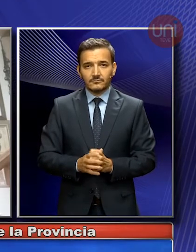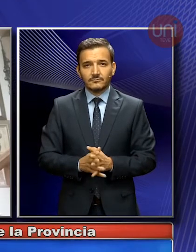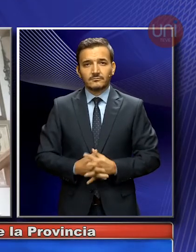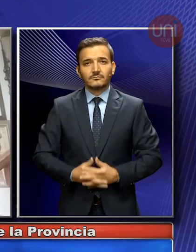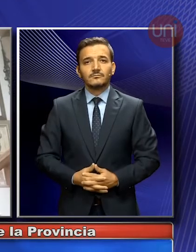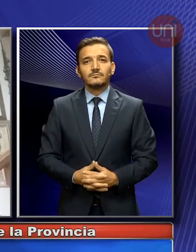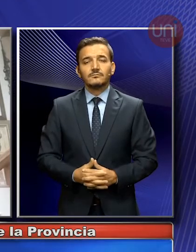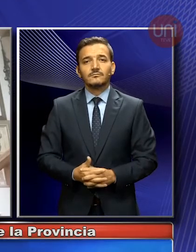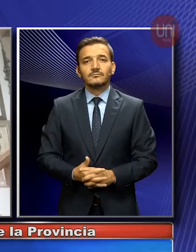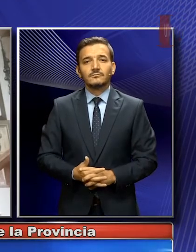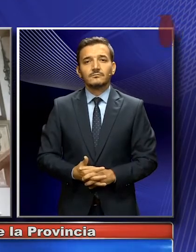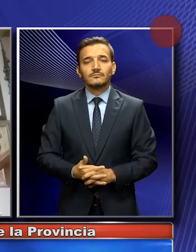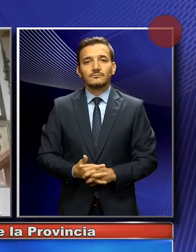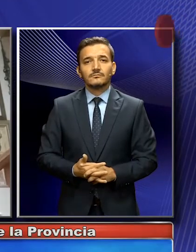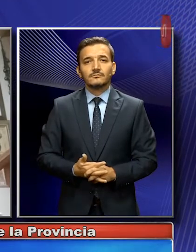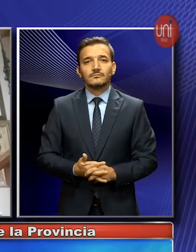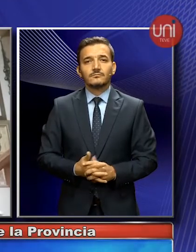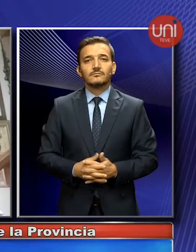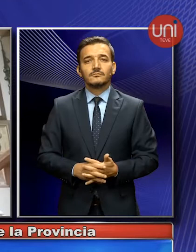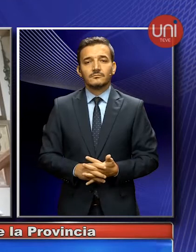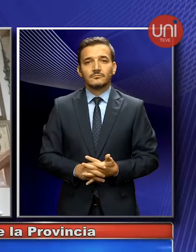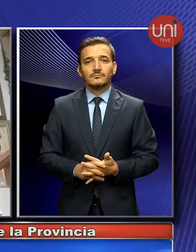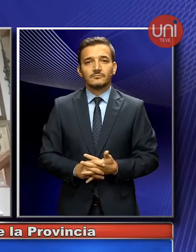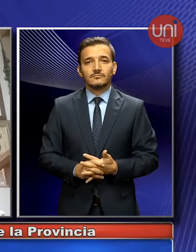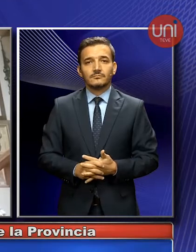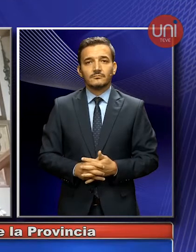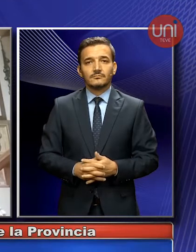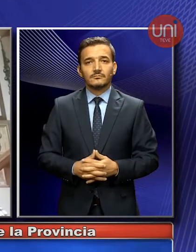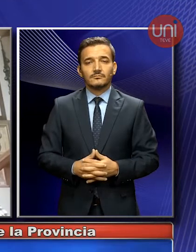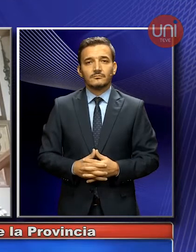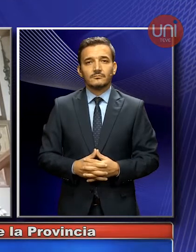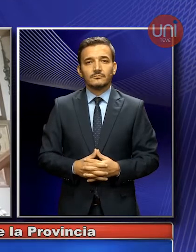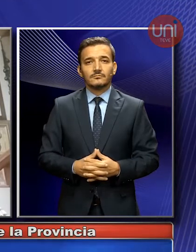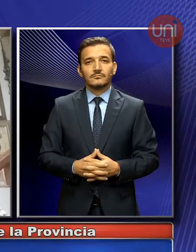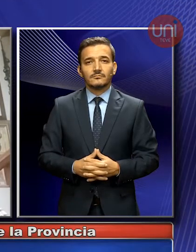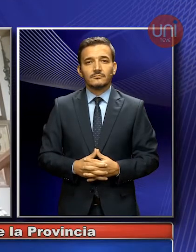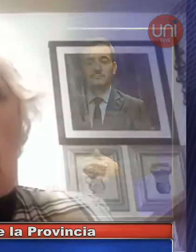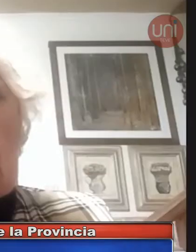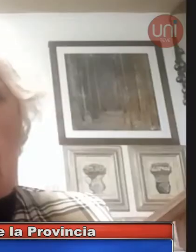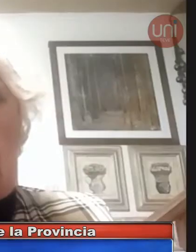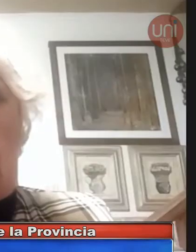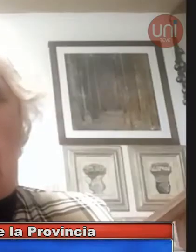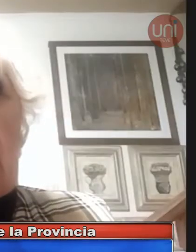escuchando, usted hizo un señalamiento que me parece muy importante,